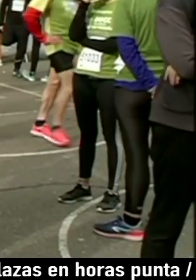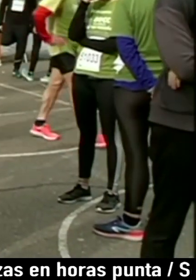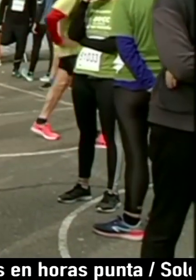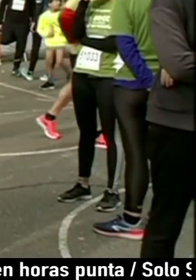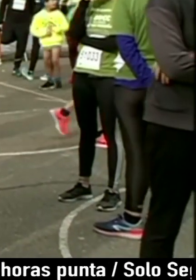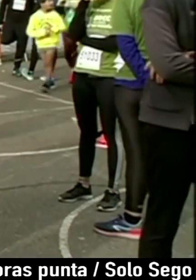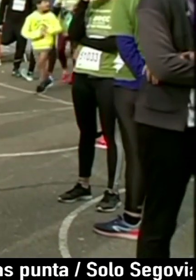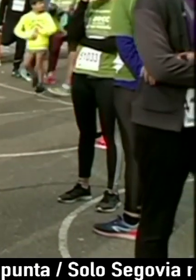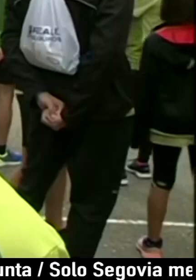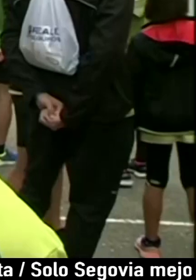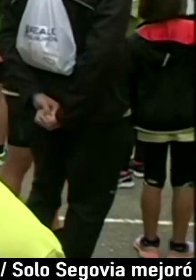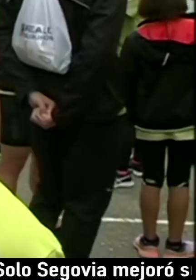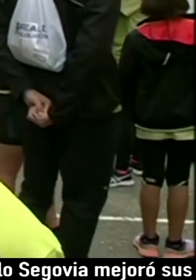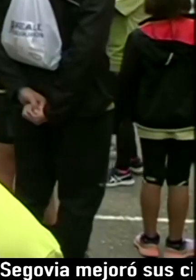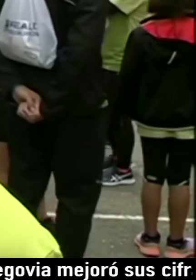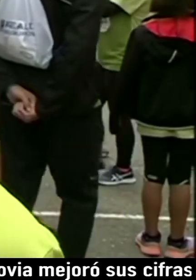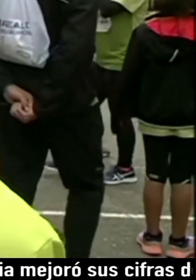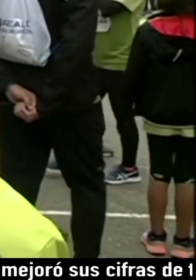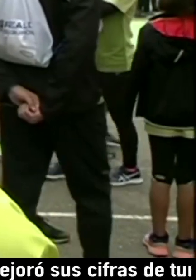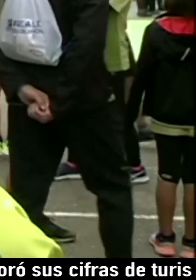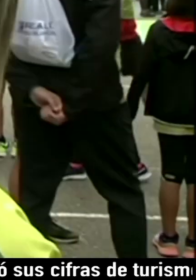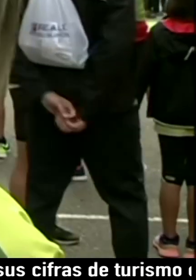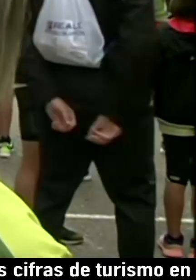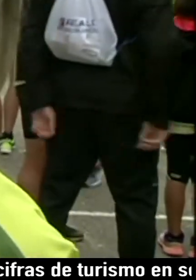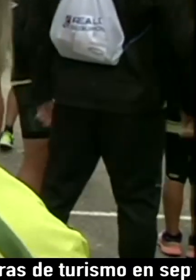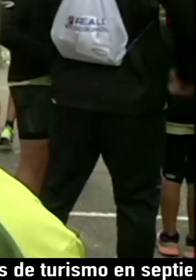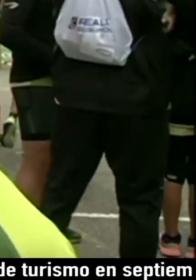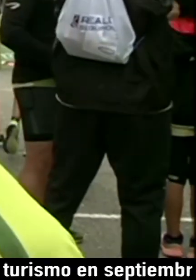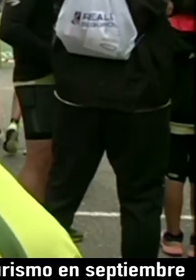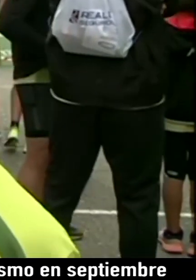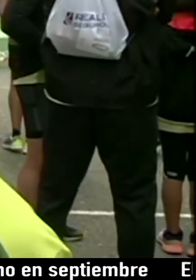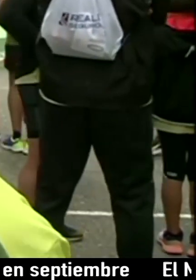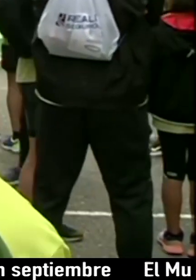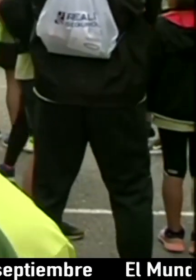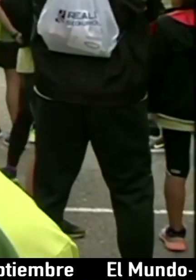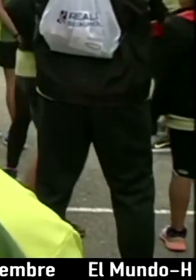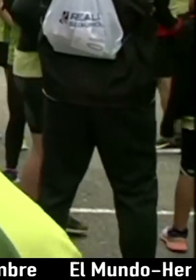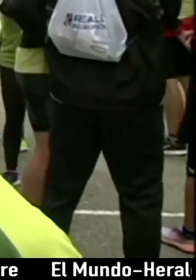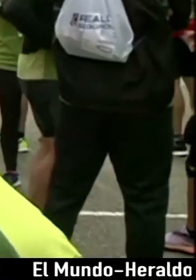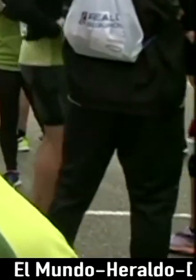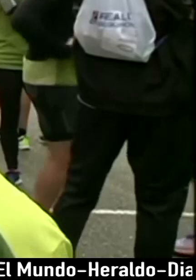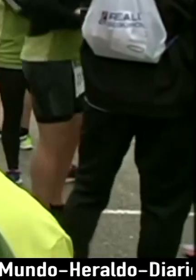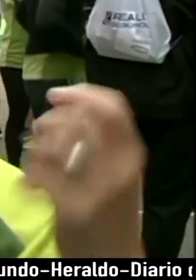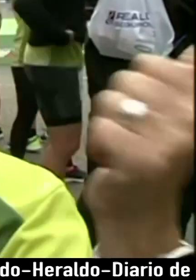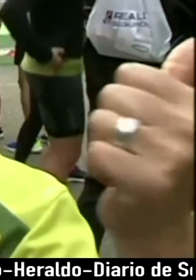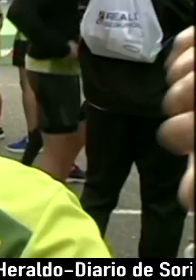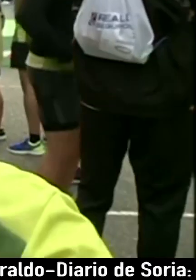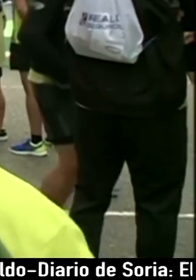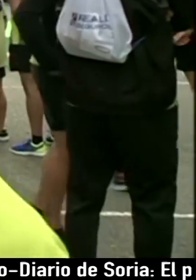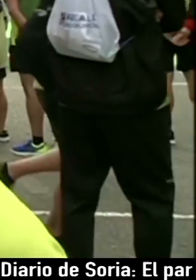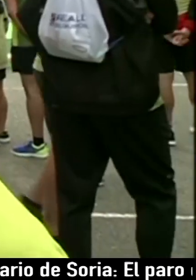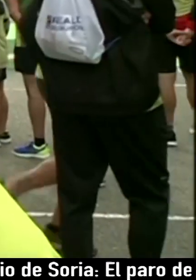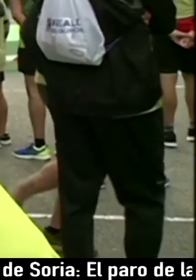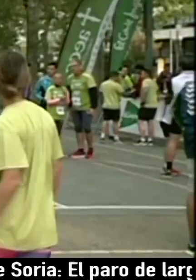este año corriendo. Muchísimas gracias. Se corre de una manera totalmente distinta y cuando pasas la causa y la vences todavía más, así que por